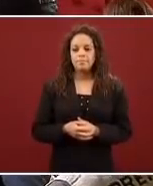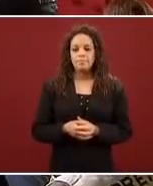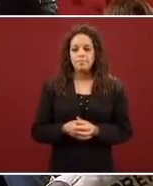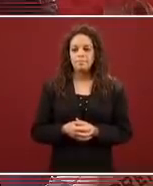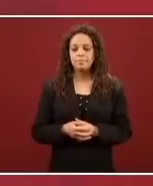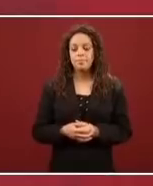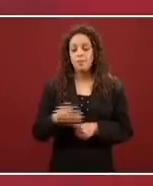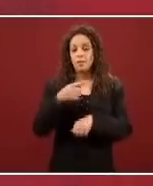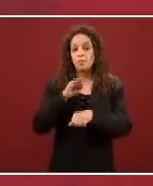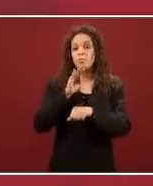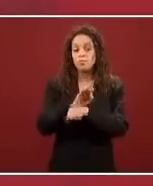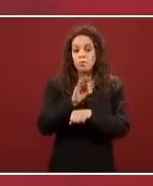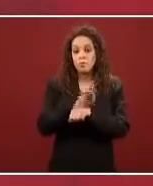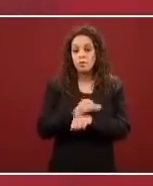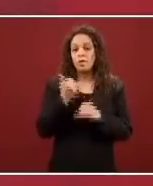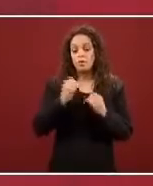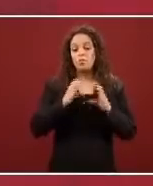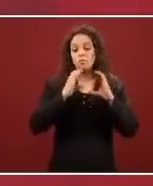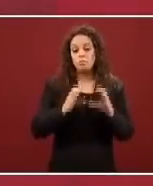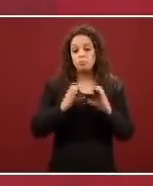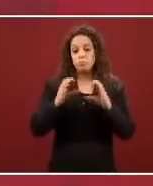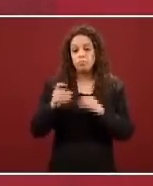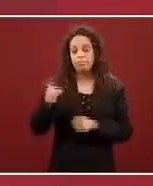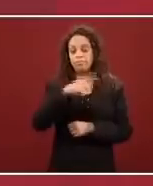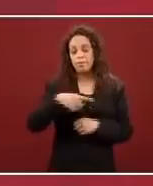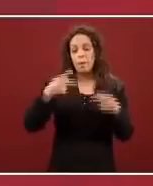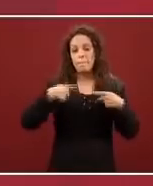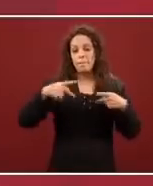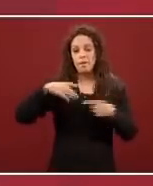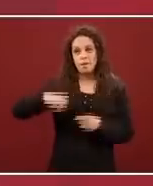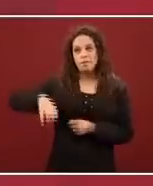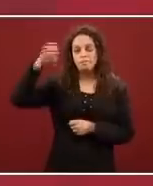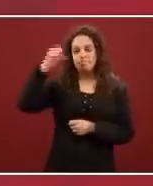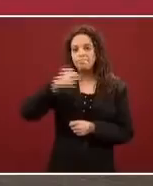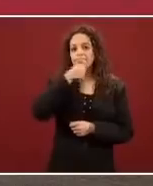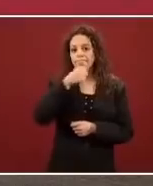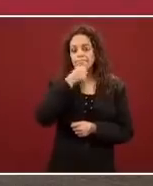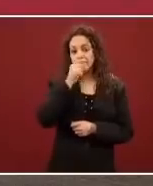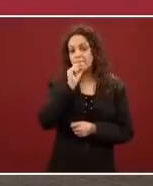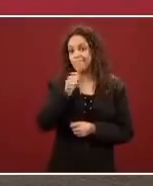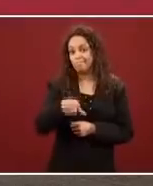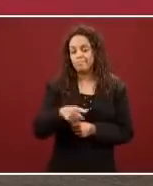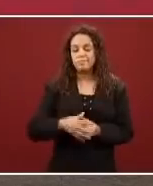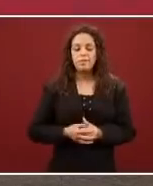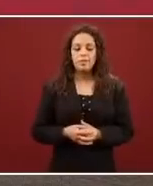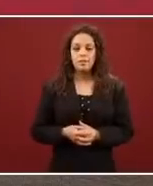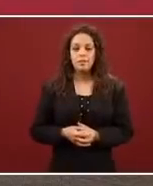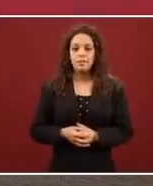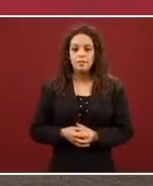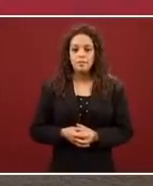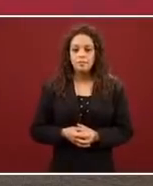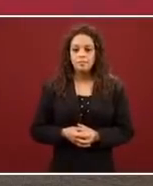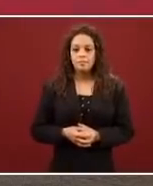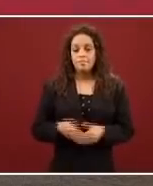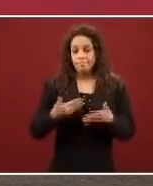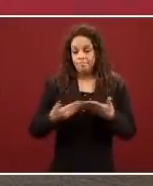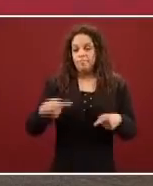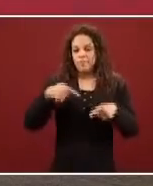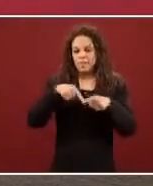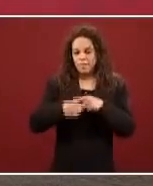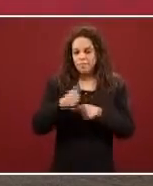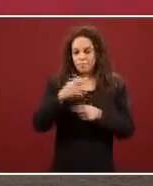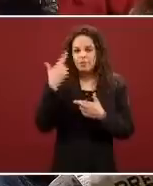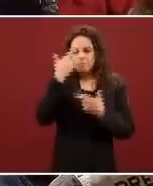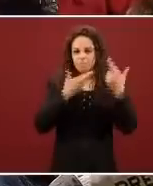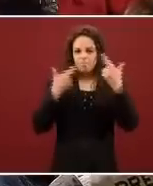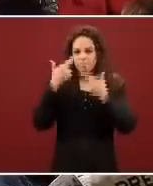énfasis, la protección y el cuidado de las personas adultas mayores. Vamos a empezar a revisar algunos